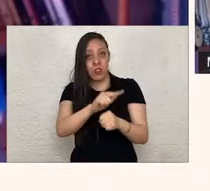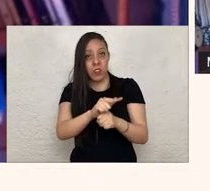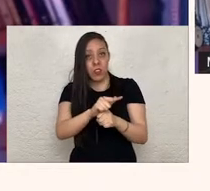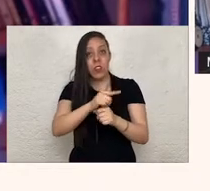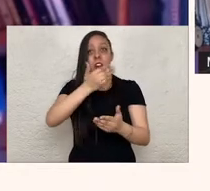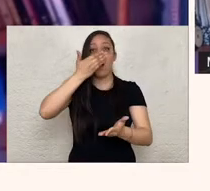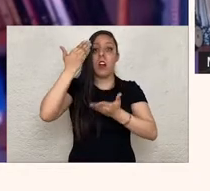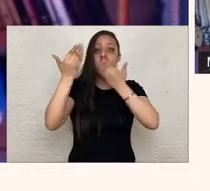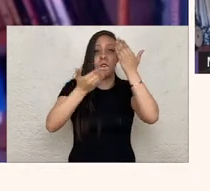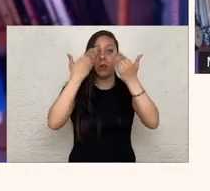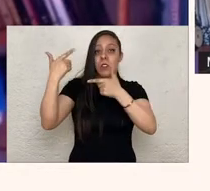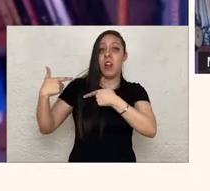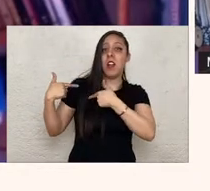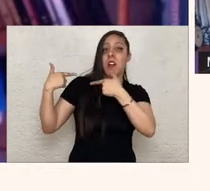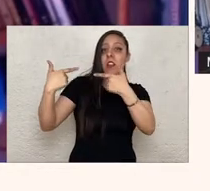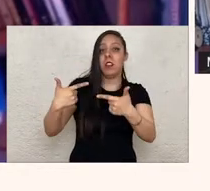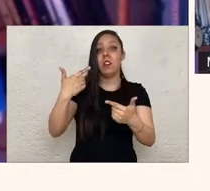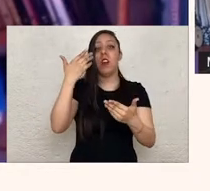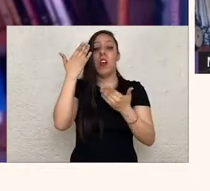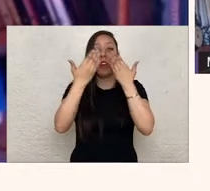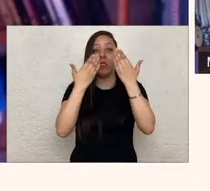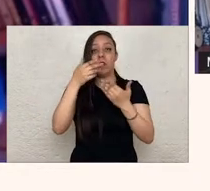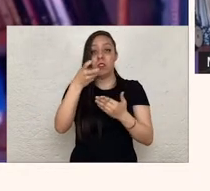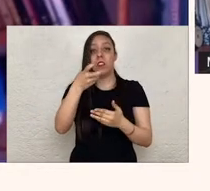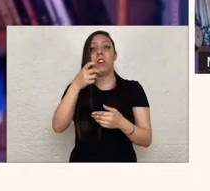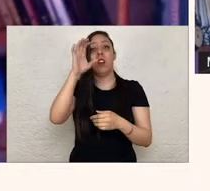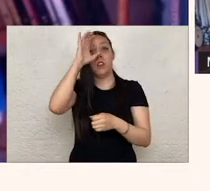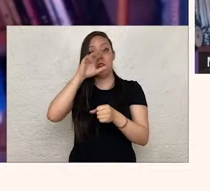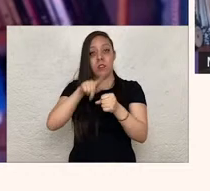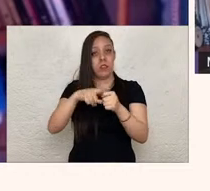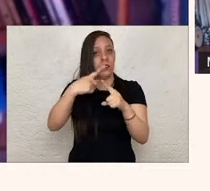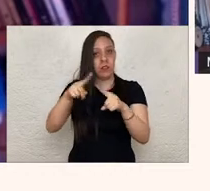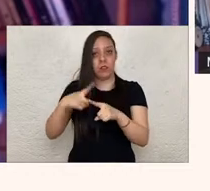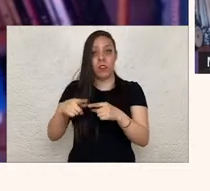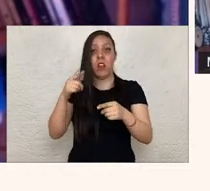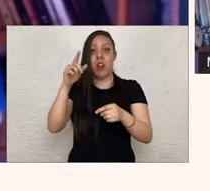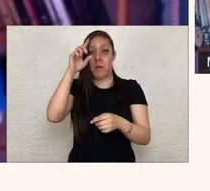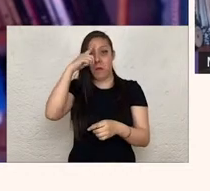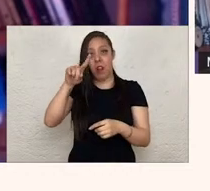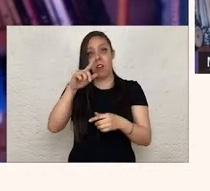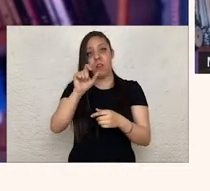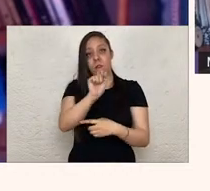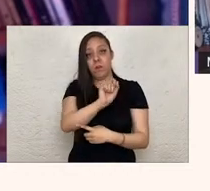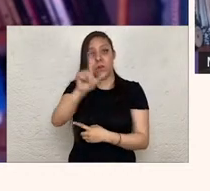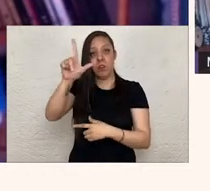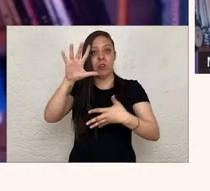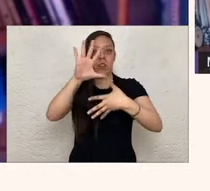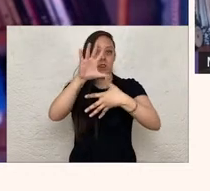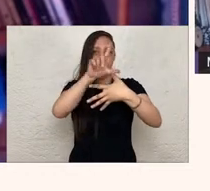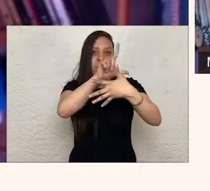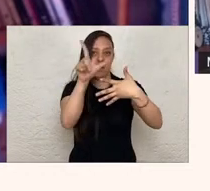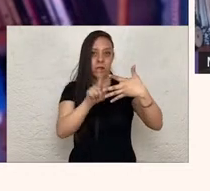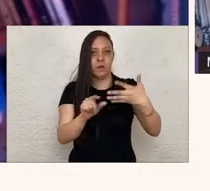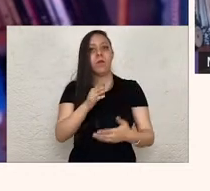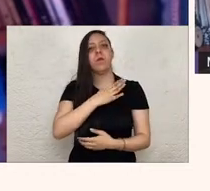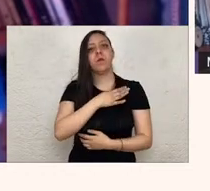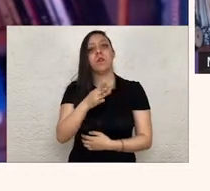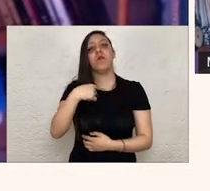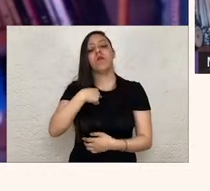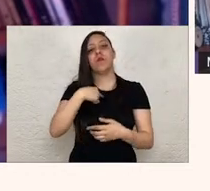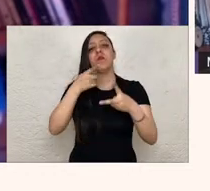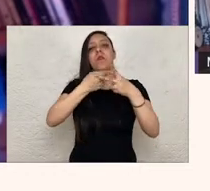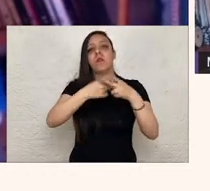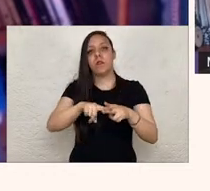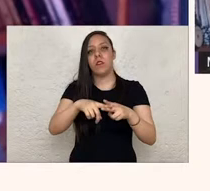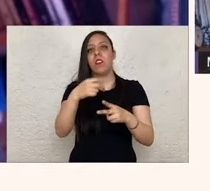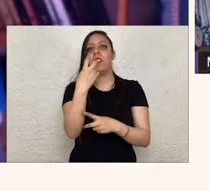Sociales y estudia los temas de género y cultura, crítica de la modernidad y movimientos sociales en América Latina. Entonces,